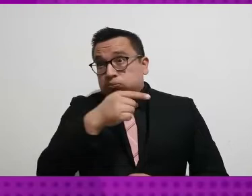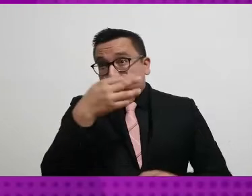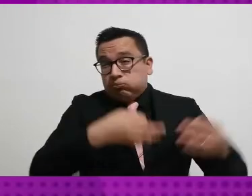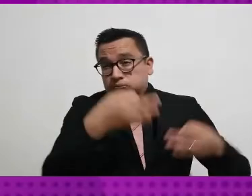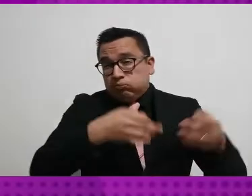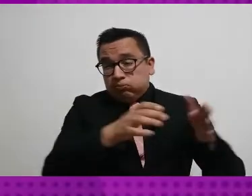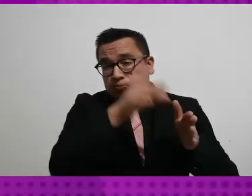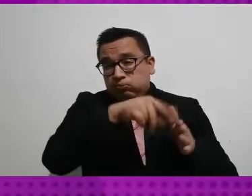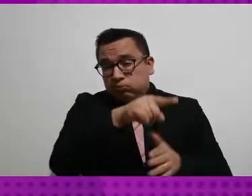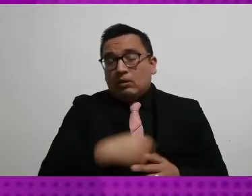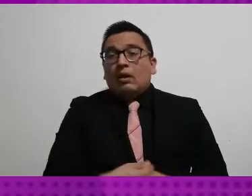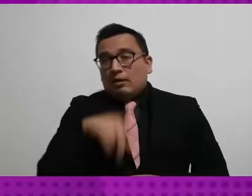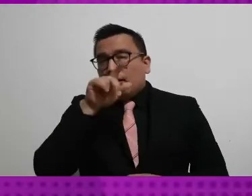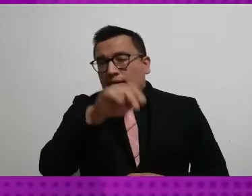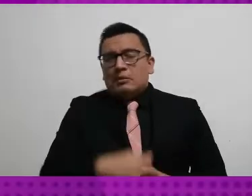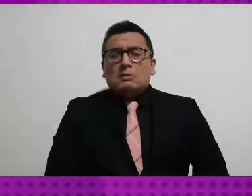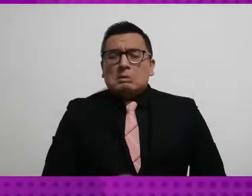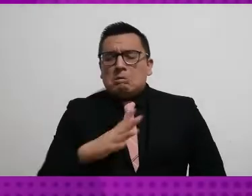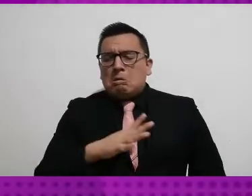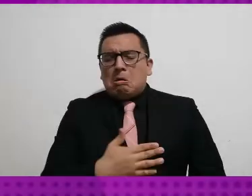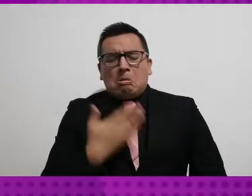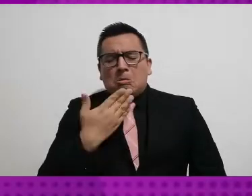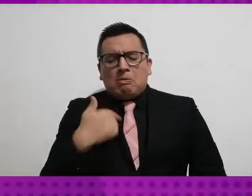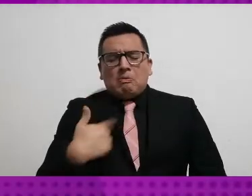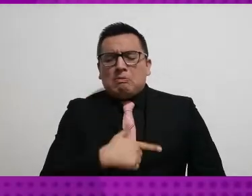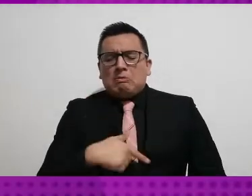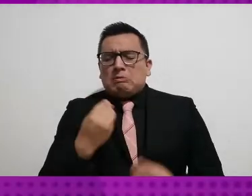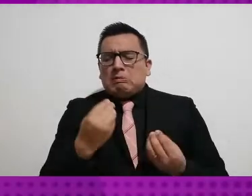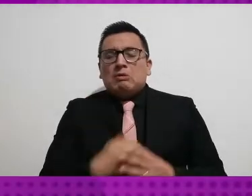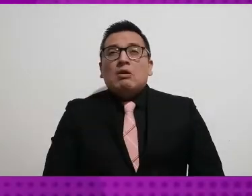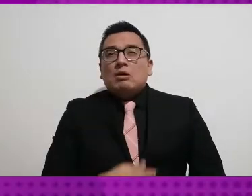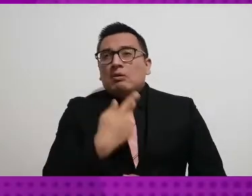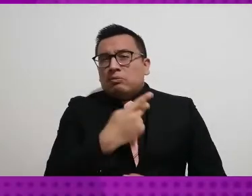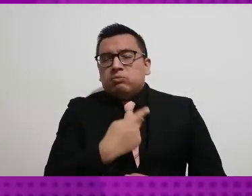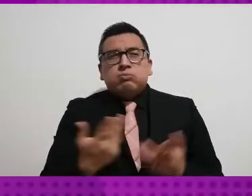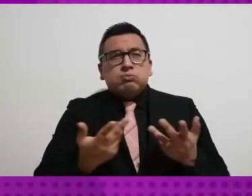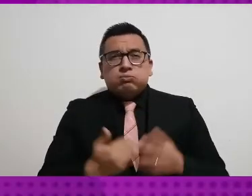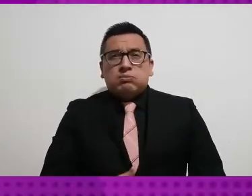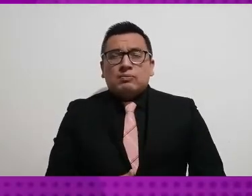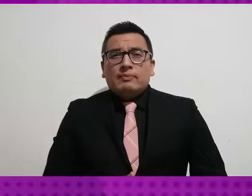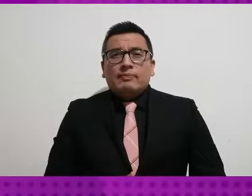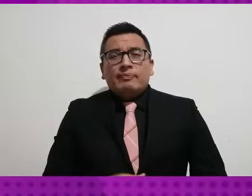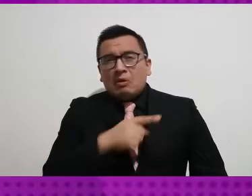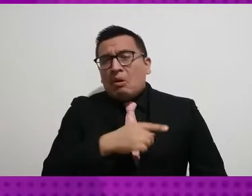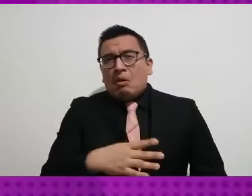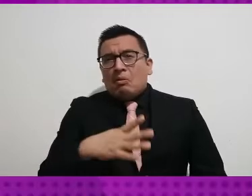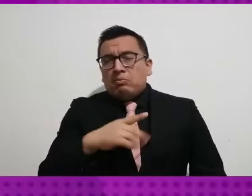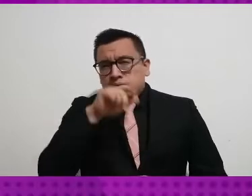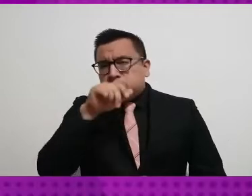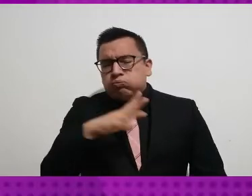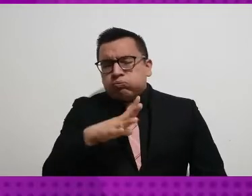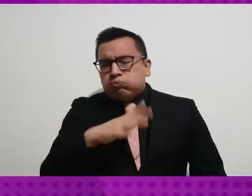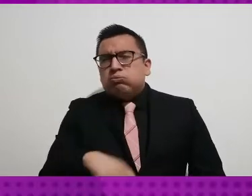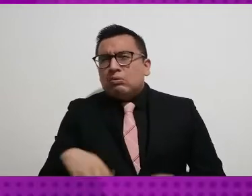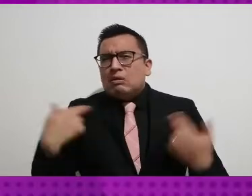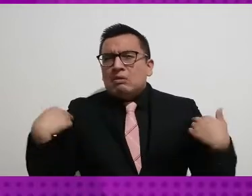Jalisco. Es un doctorado en Derecho Electoral, también de muy alto nivel. La verdad es que me ha gustado mucho esa función. Y el Tribunal de Jalisco pues tiene